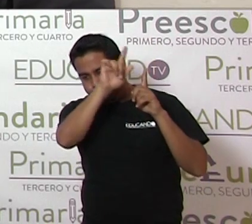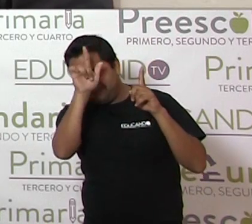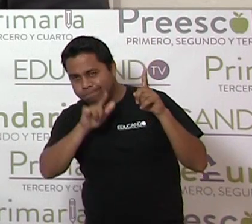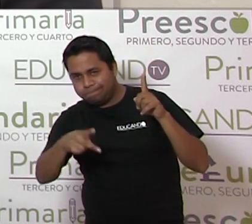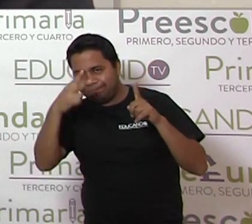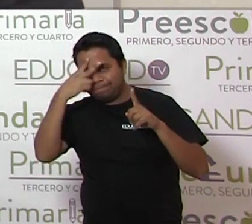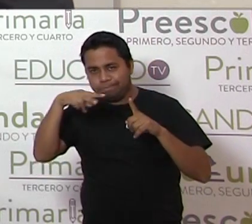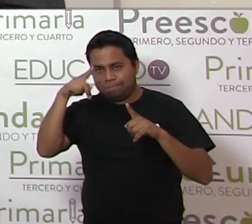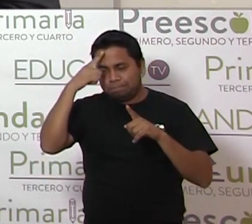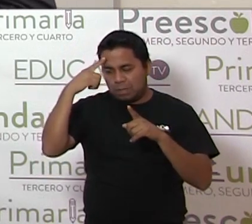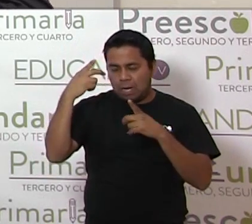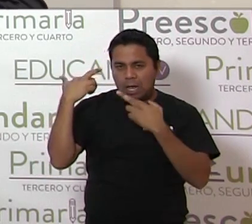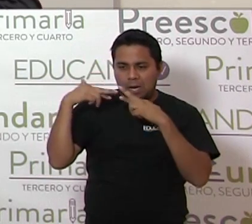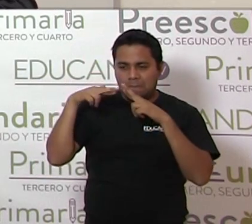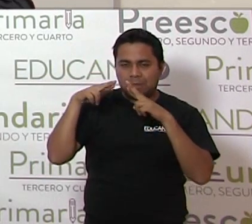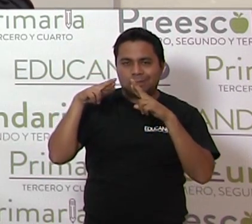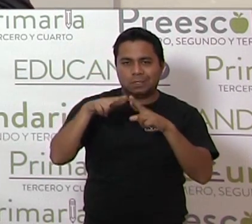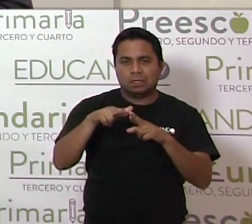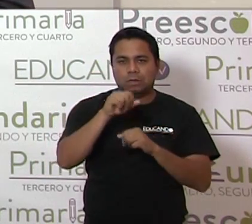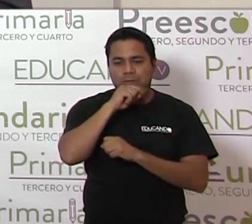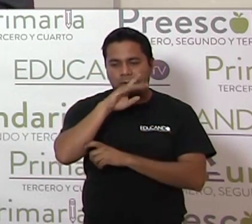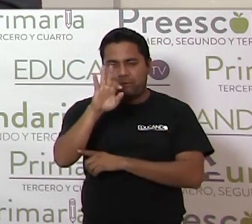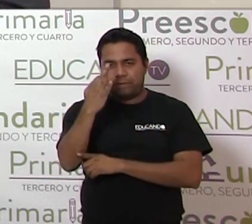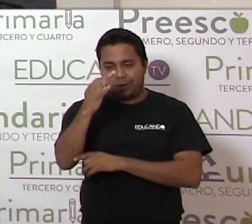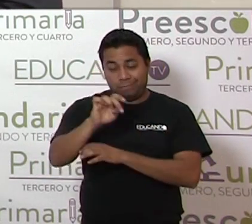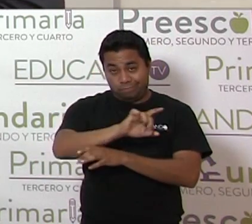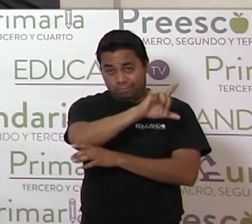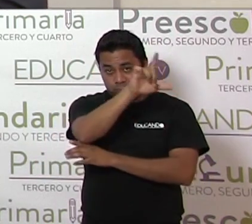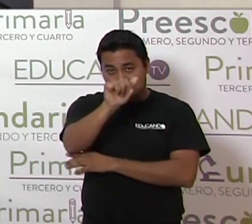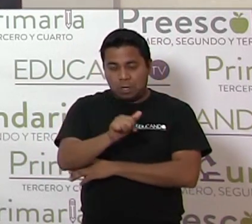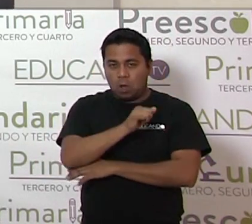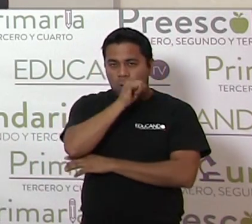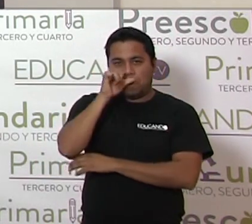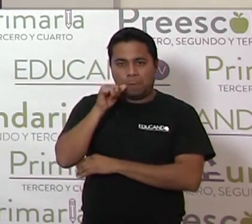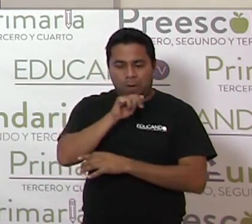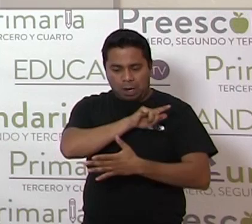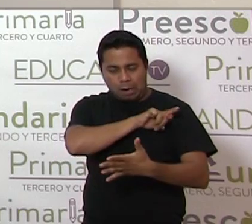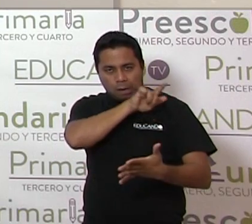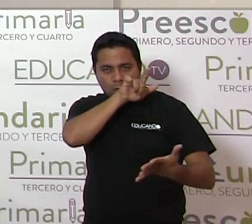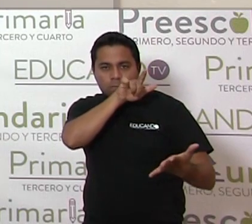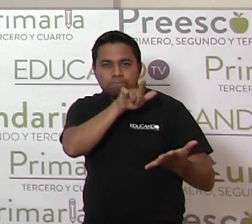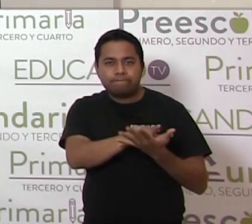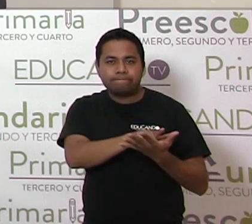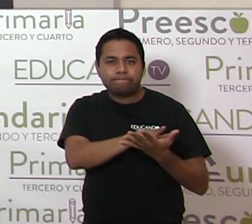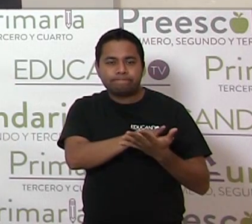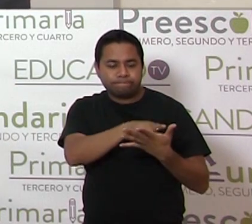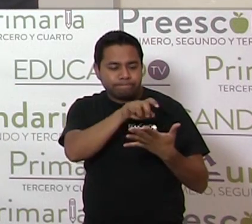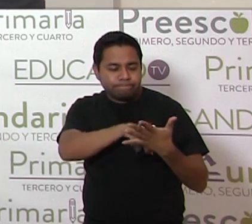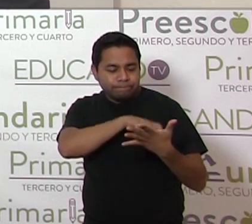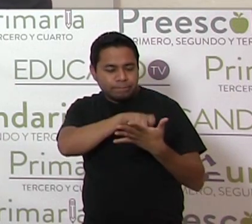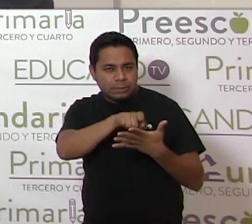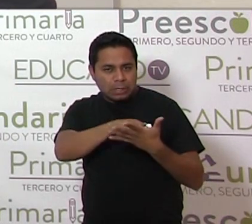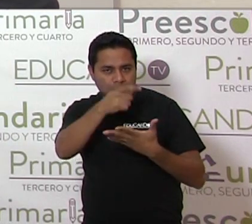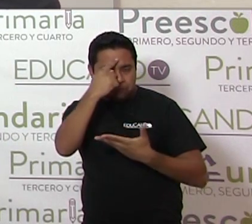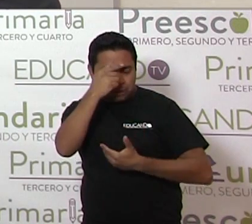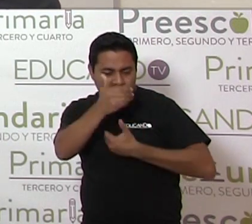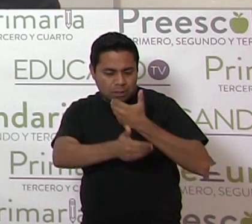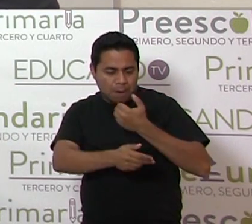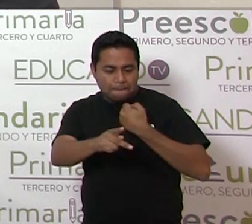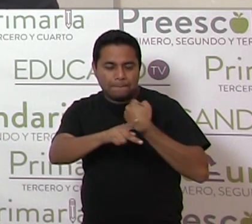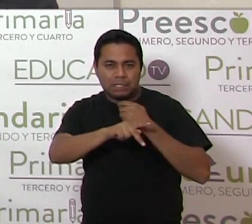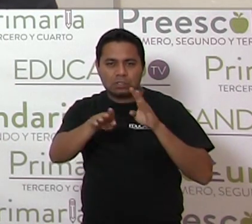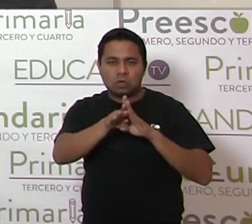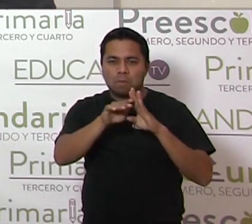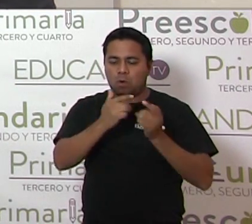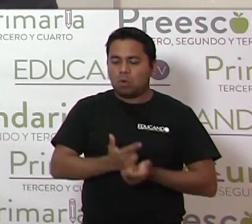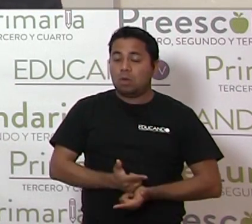república representativa y federal. Más tarde, Juárez elaboró una reforma importante para encaminar el país hacia